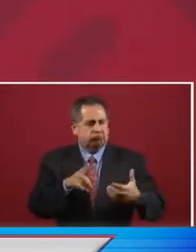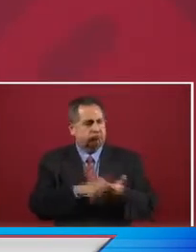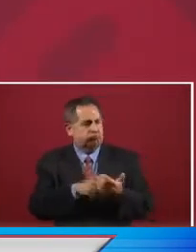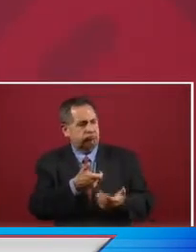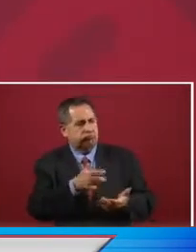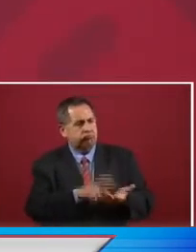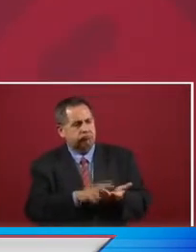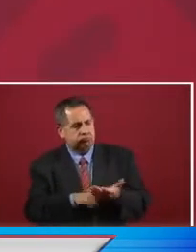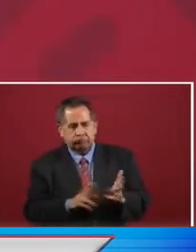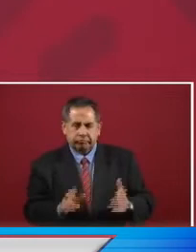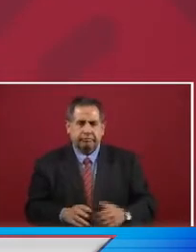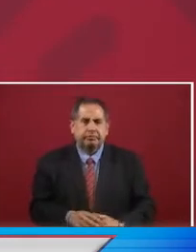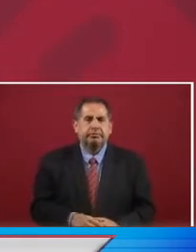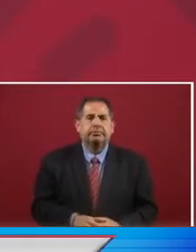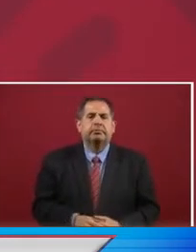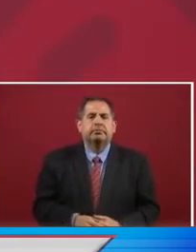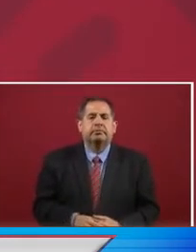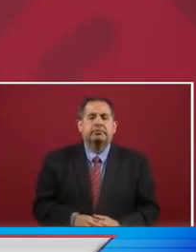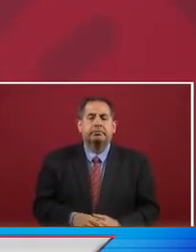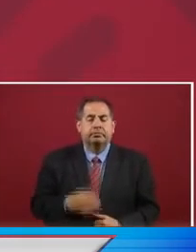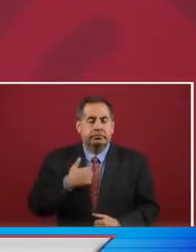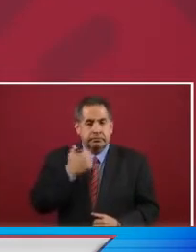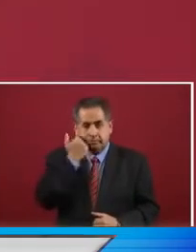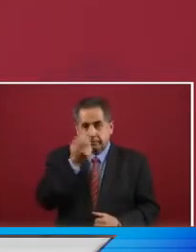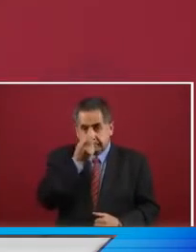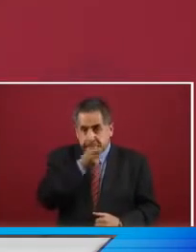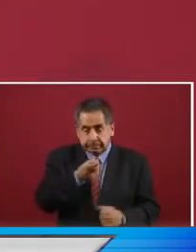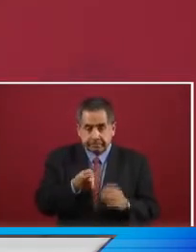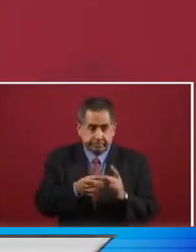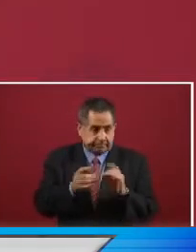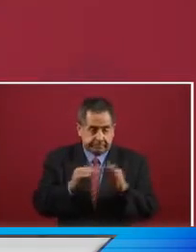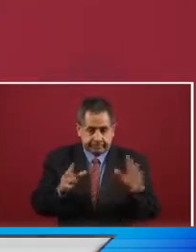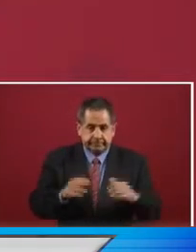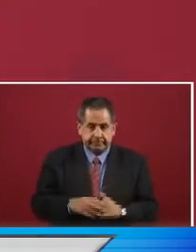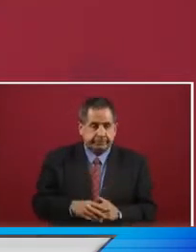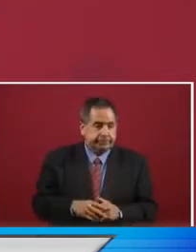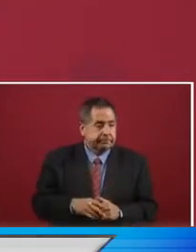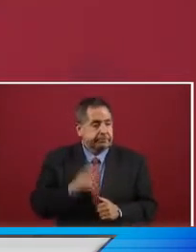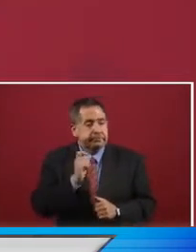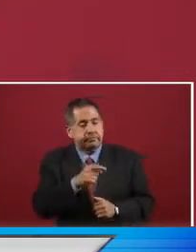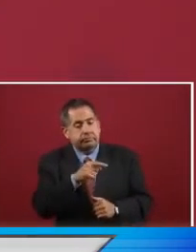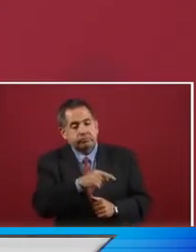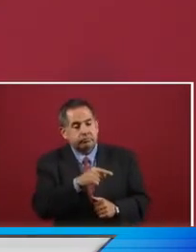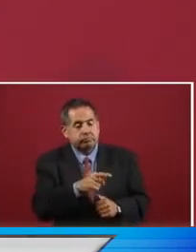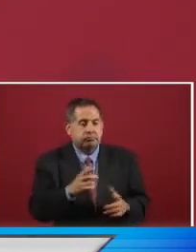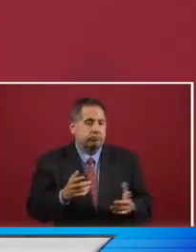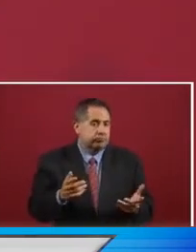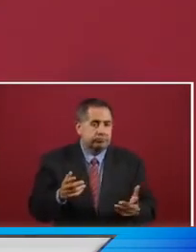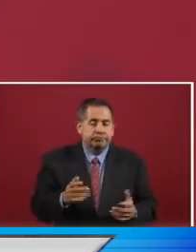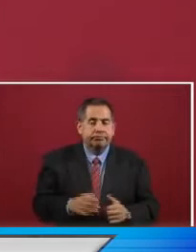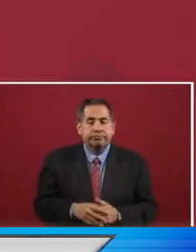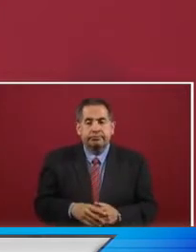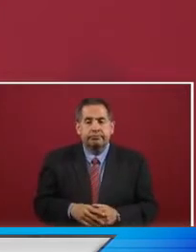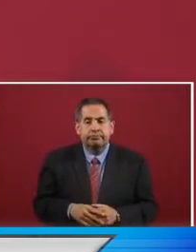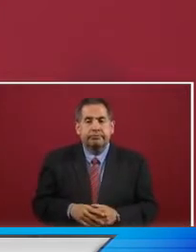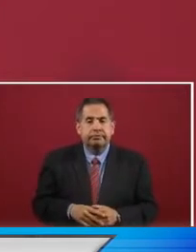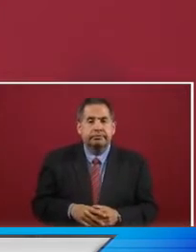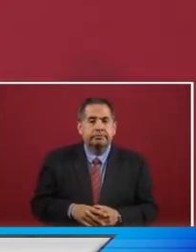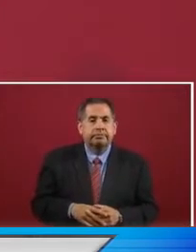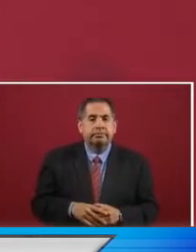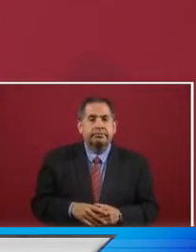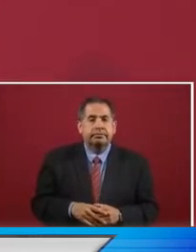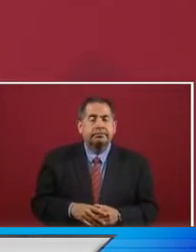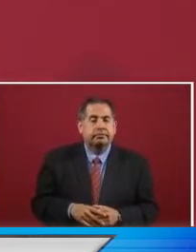sus familiares. La entrega de amparos provisionales no implica que habrá impunidad. Se respetará el derecho de amparo, pero se denunciará públicamente. El